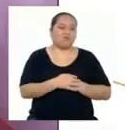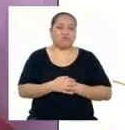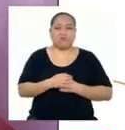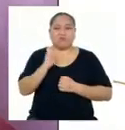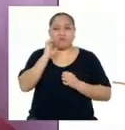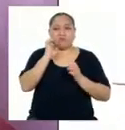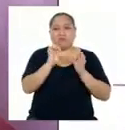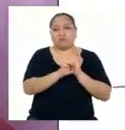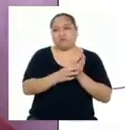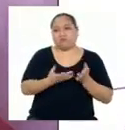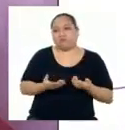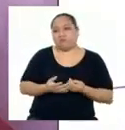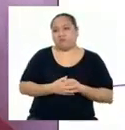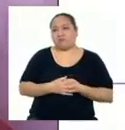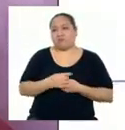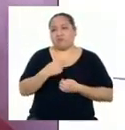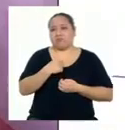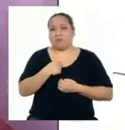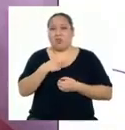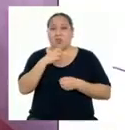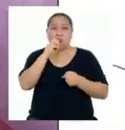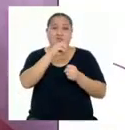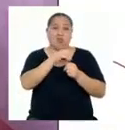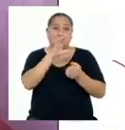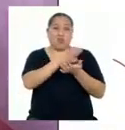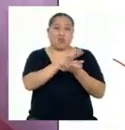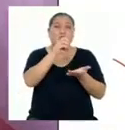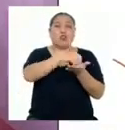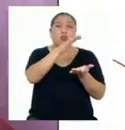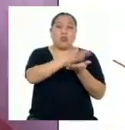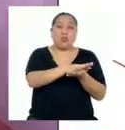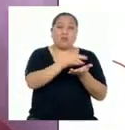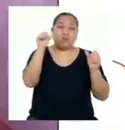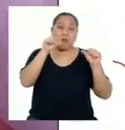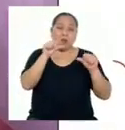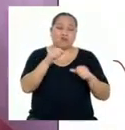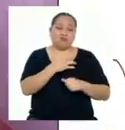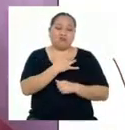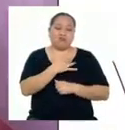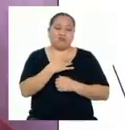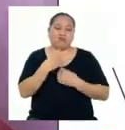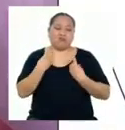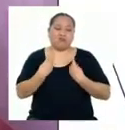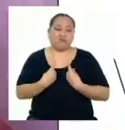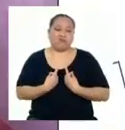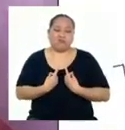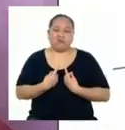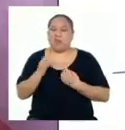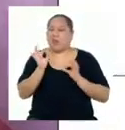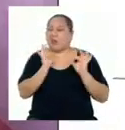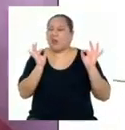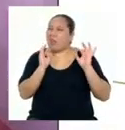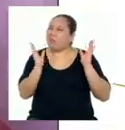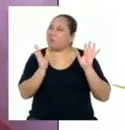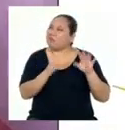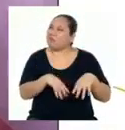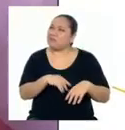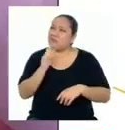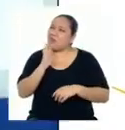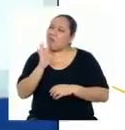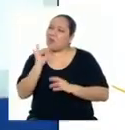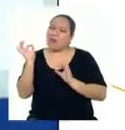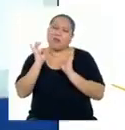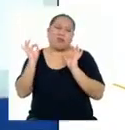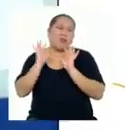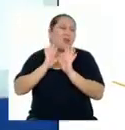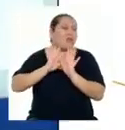Por ejemplo, si yo me saco malas notas, me siento deprimido, no quiero hacer nada, no quiero hablar con